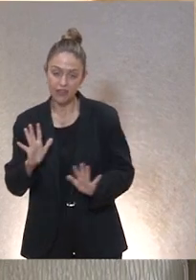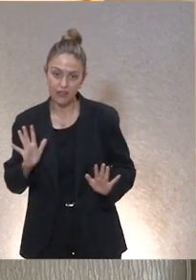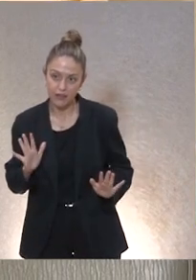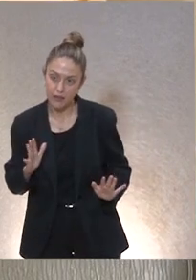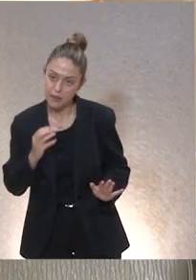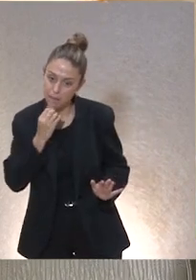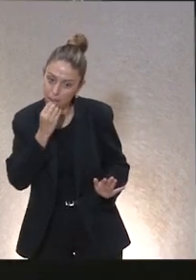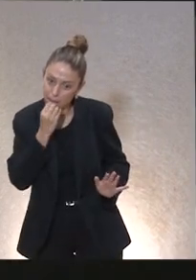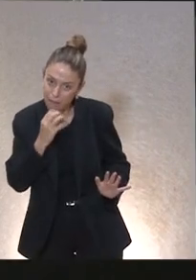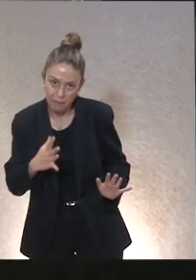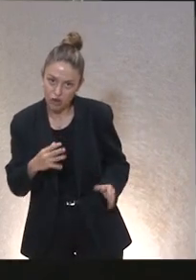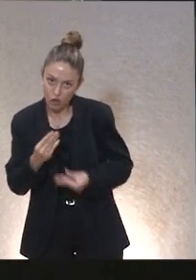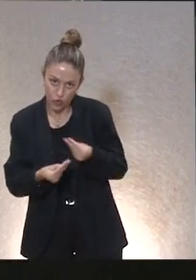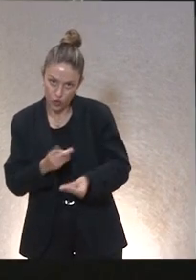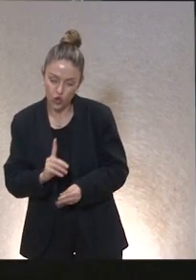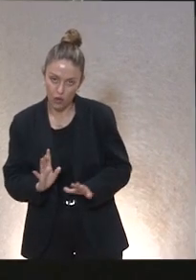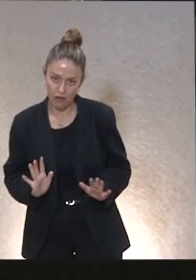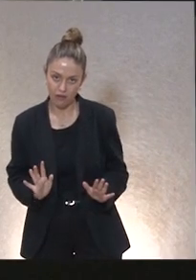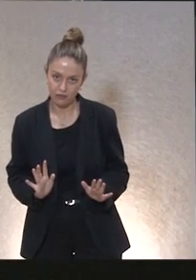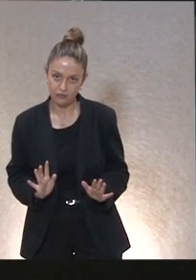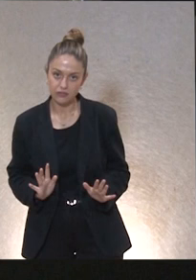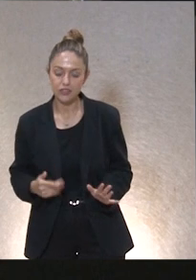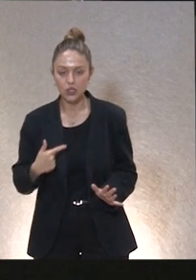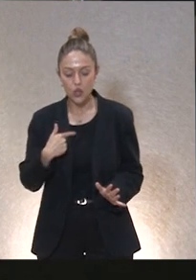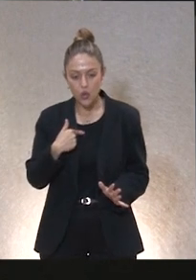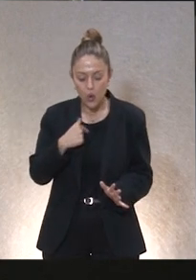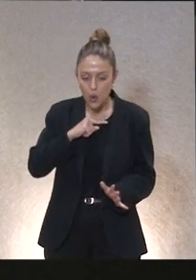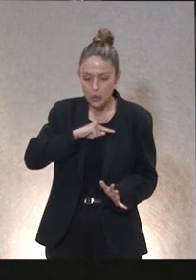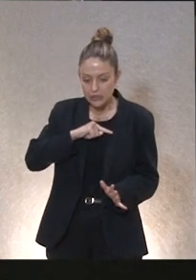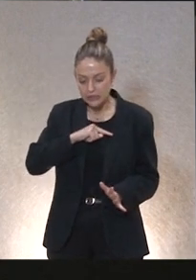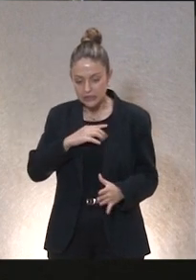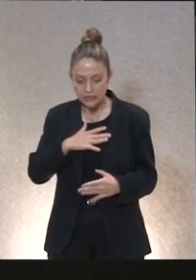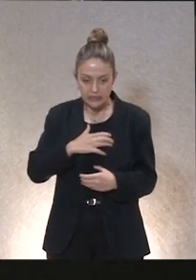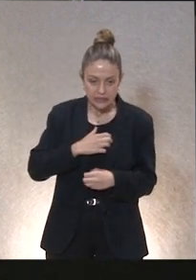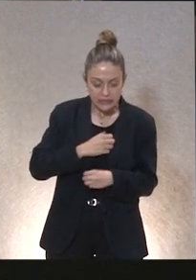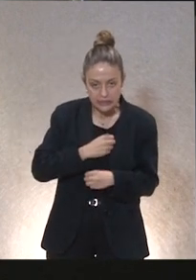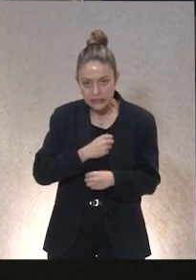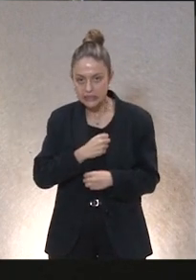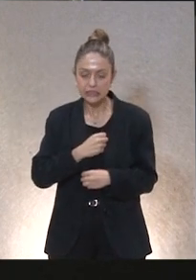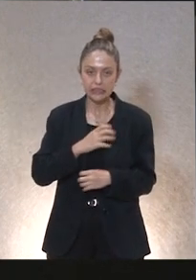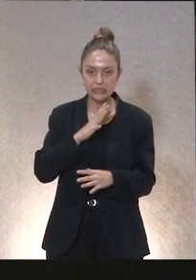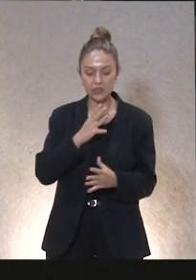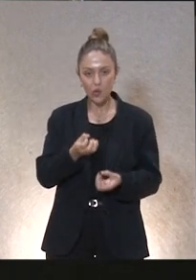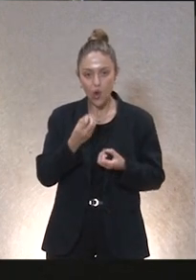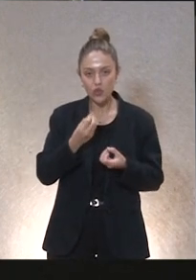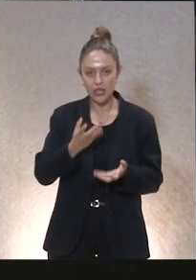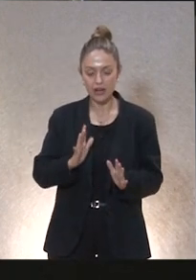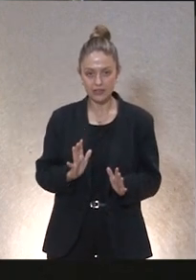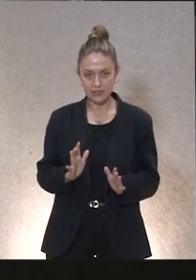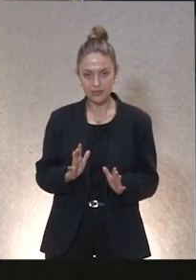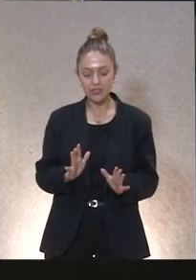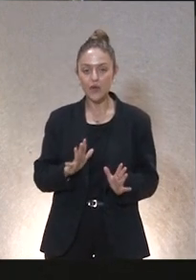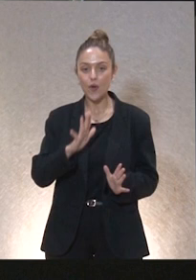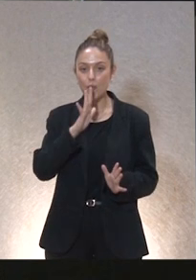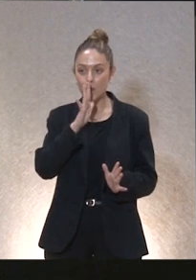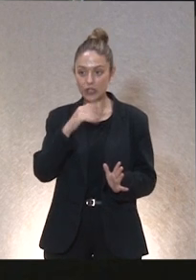hicieran Eh me da un poco de apuro lo que os voy a contar porque os voy